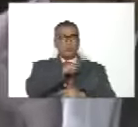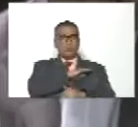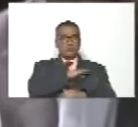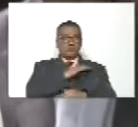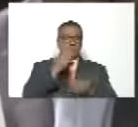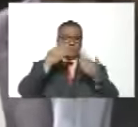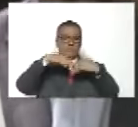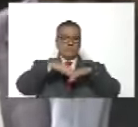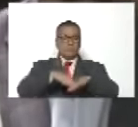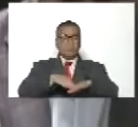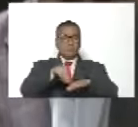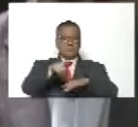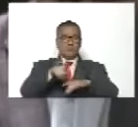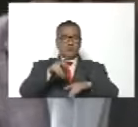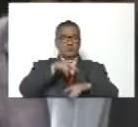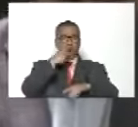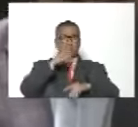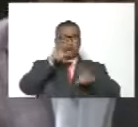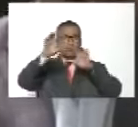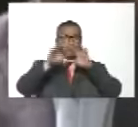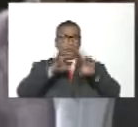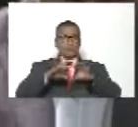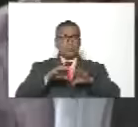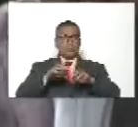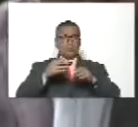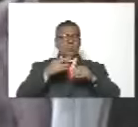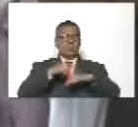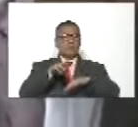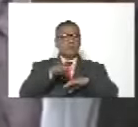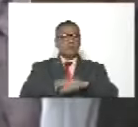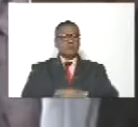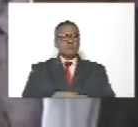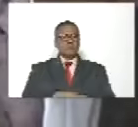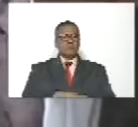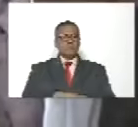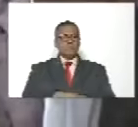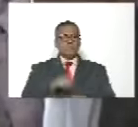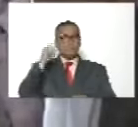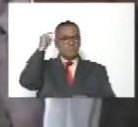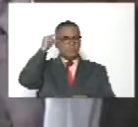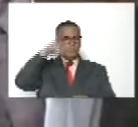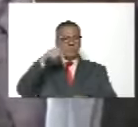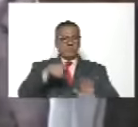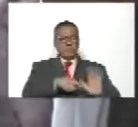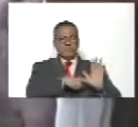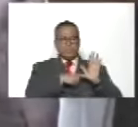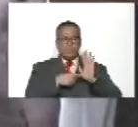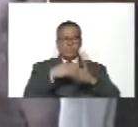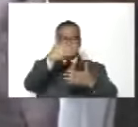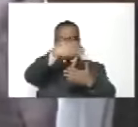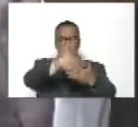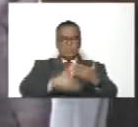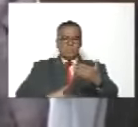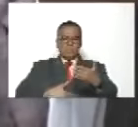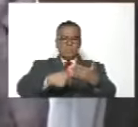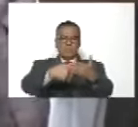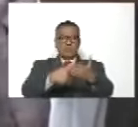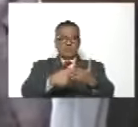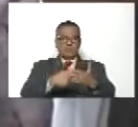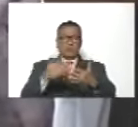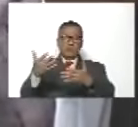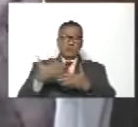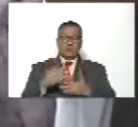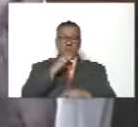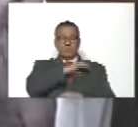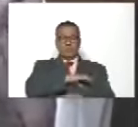de integrante de la Comisión de Política Exterior, Soberanía e Integración, hoy presentamos el informe que nos llega a